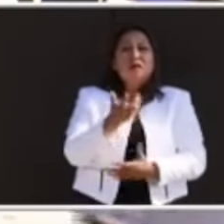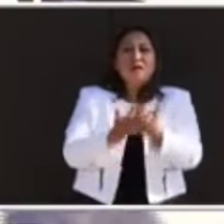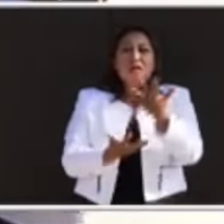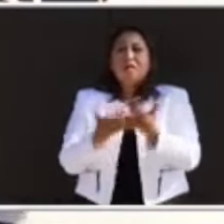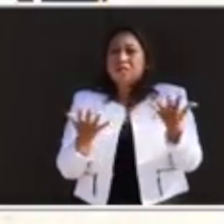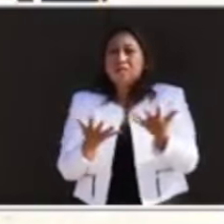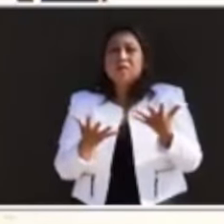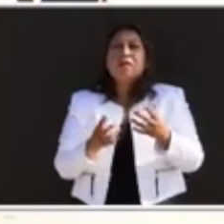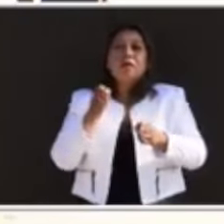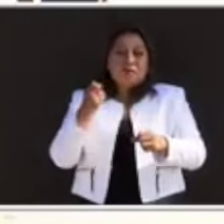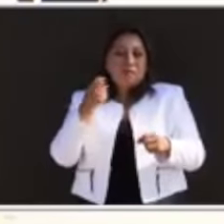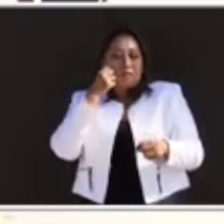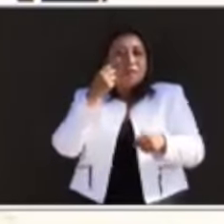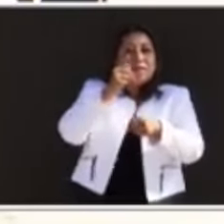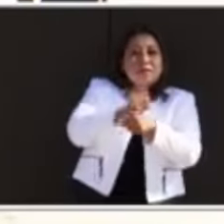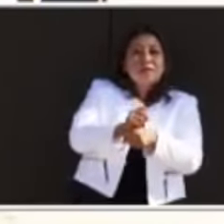Gracias, Yolanda.